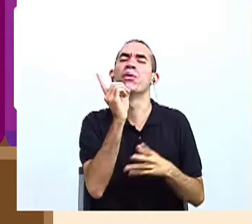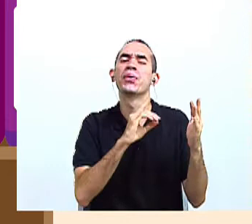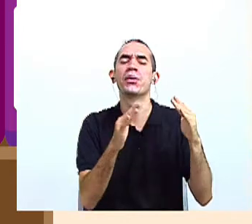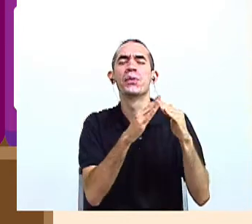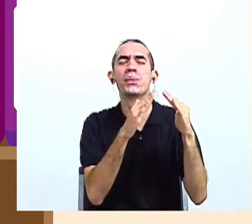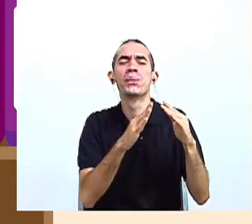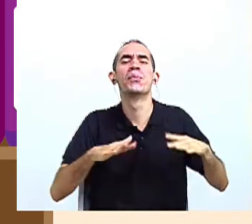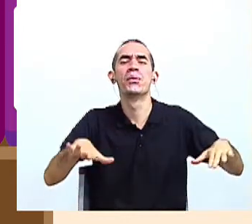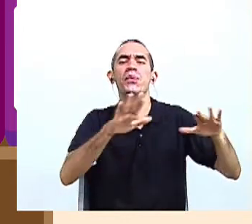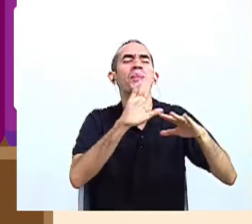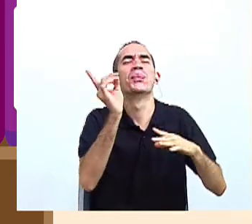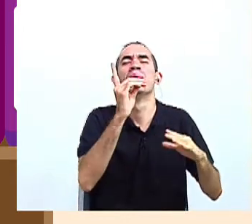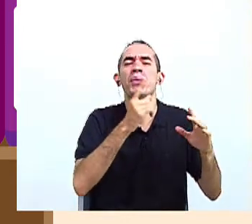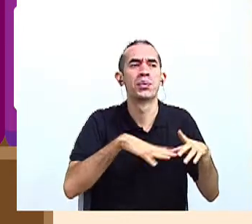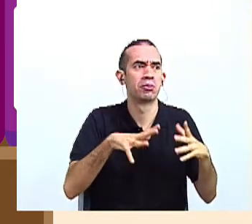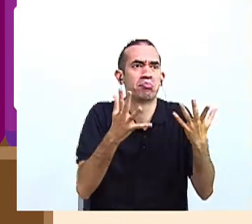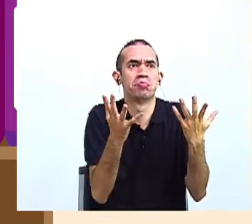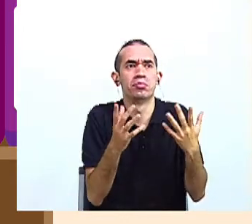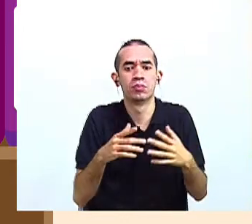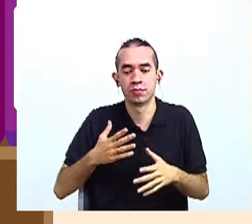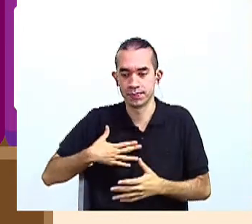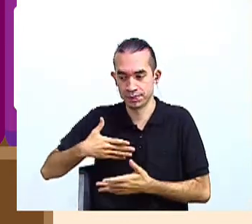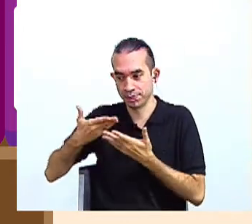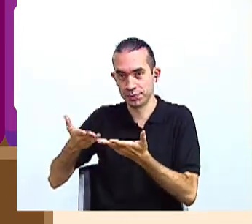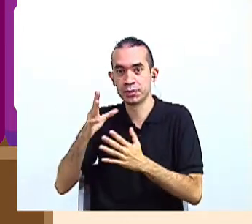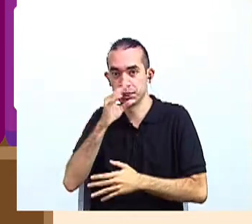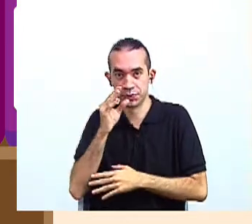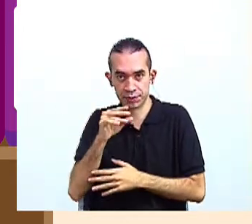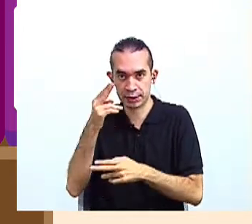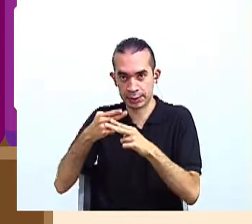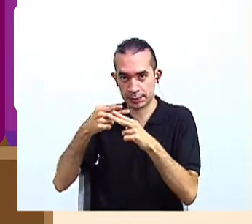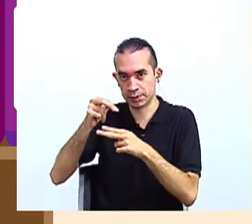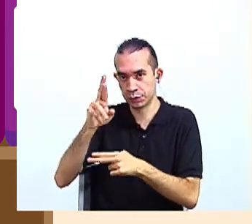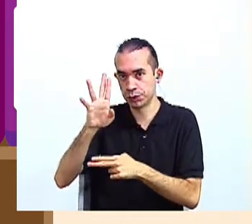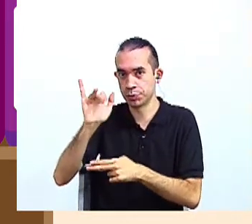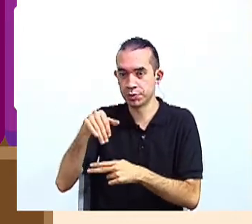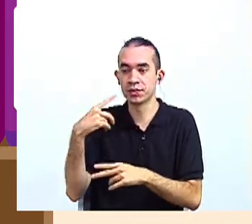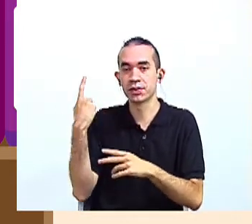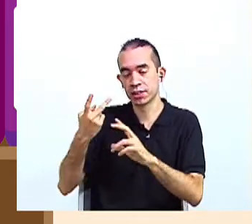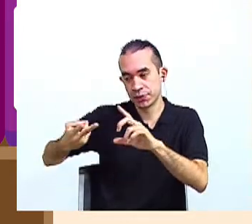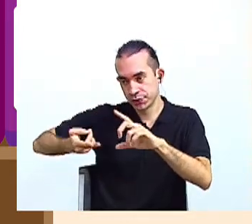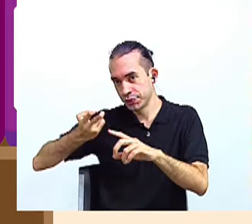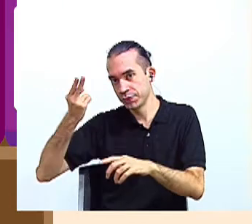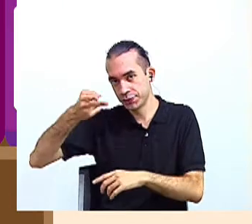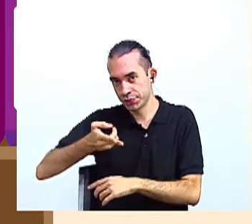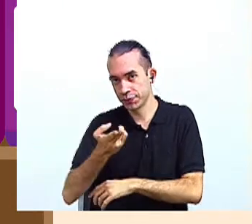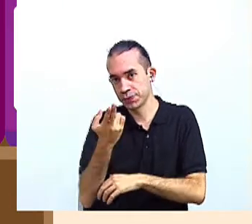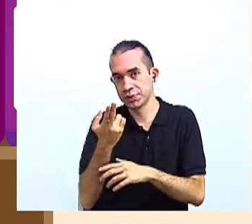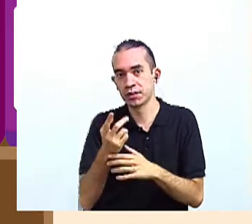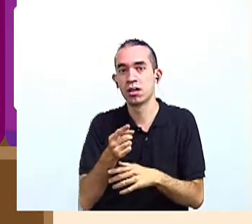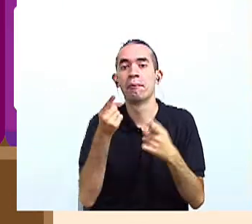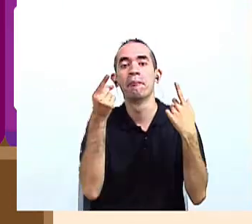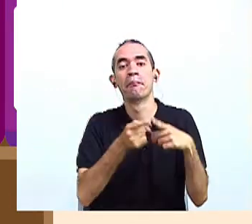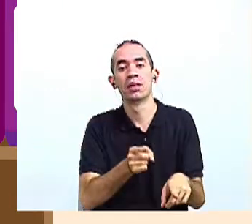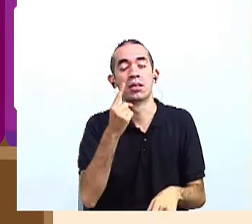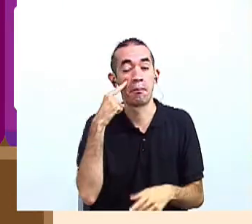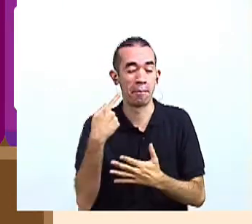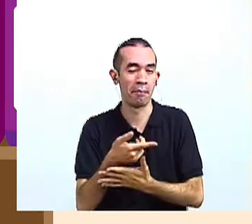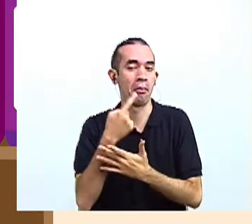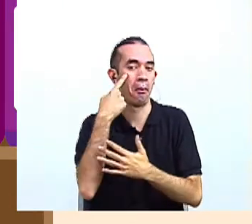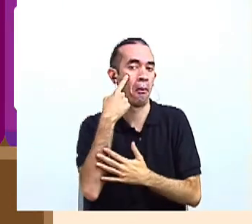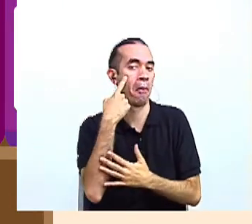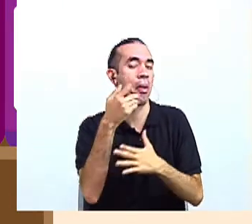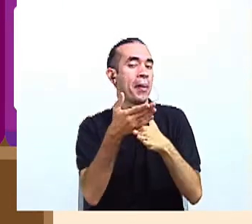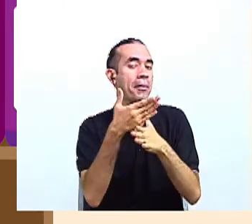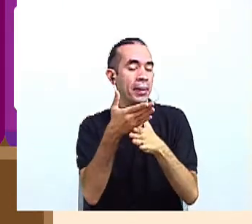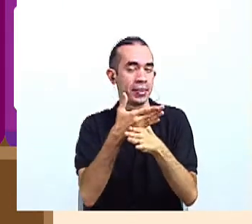lugar donde pudiera llevar a mi Rubí, mi perrita, a peluquear, pero tuve un pequeño incidente y me gustaría compartirlo con ustedes